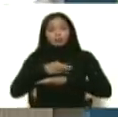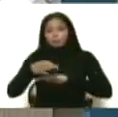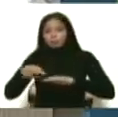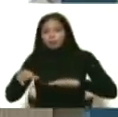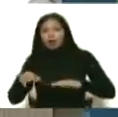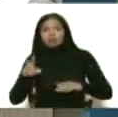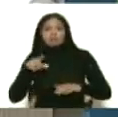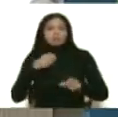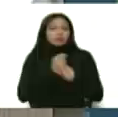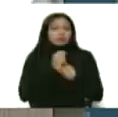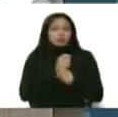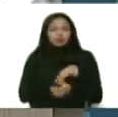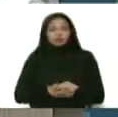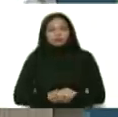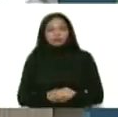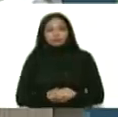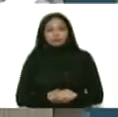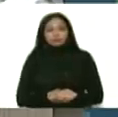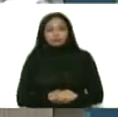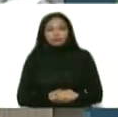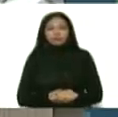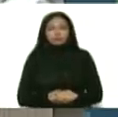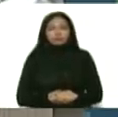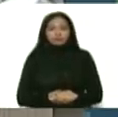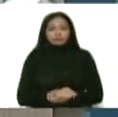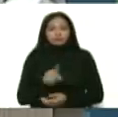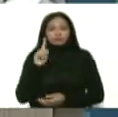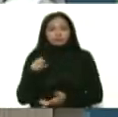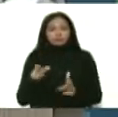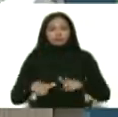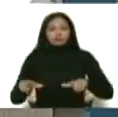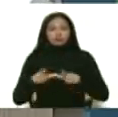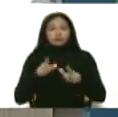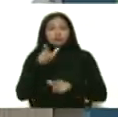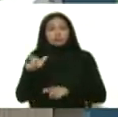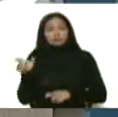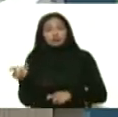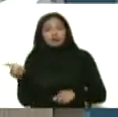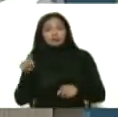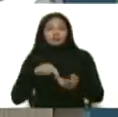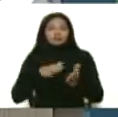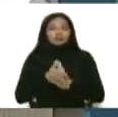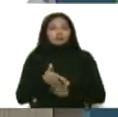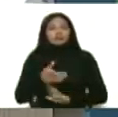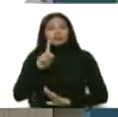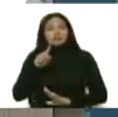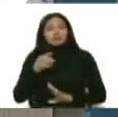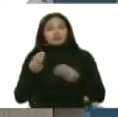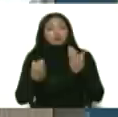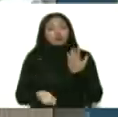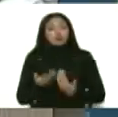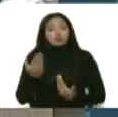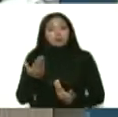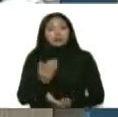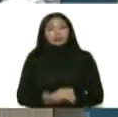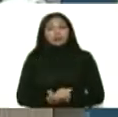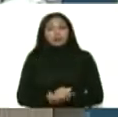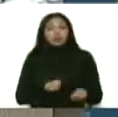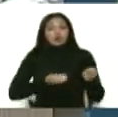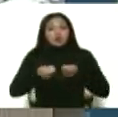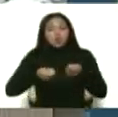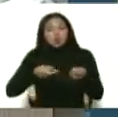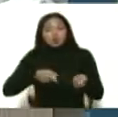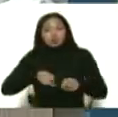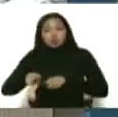algún sitio de trabajo, algún sitio de desenvolvimiento de personas y sobre todo, y de manera muy importante, el control de